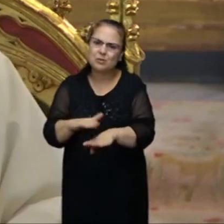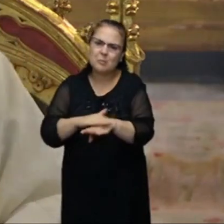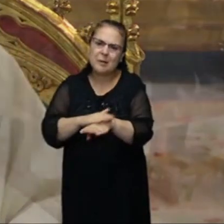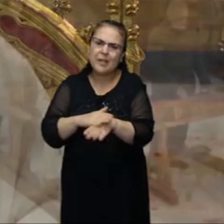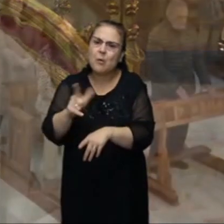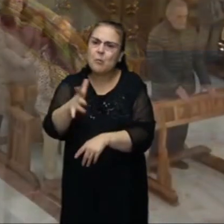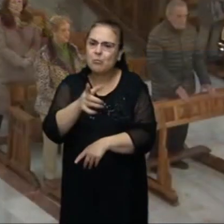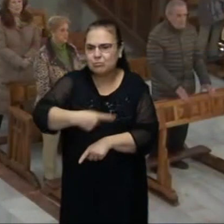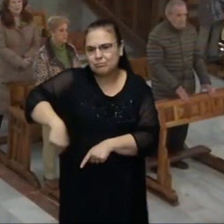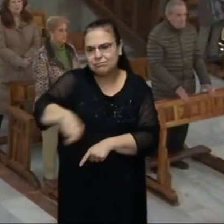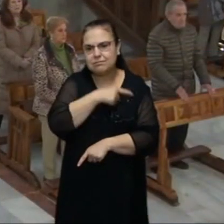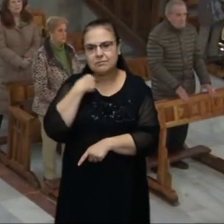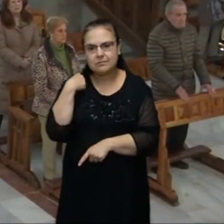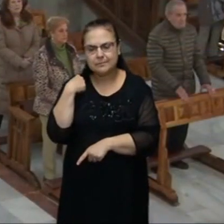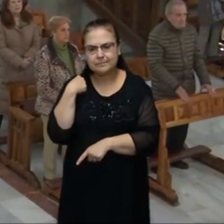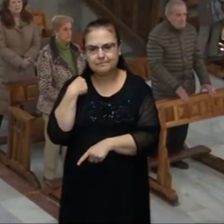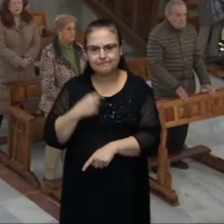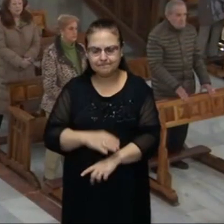pecadores.